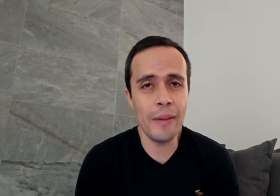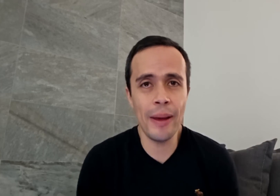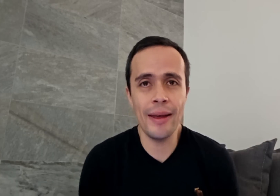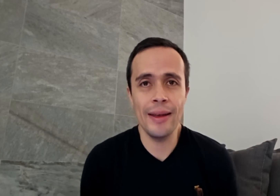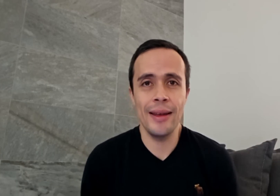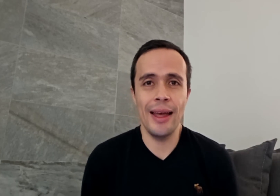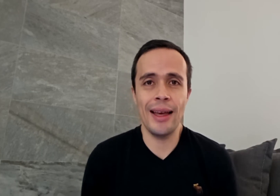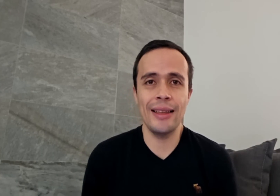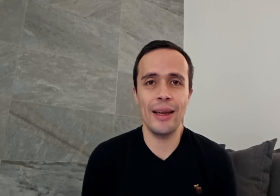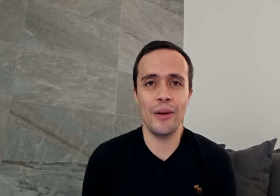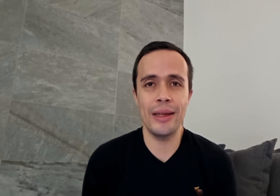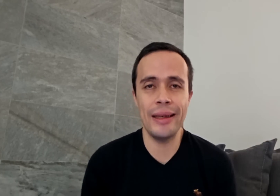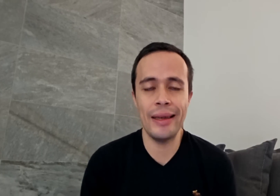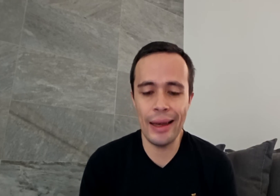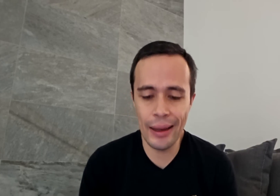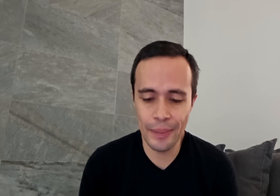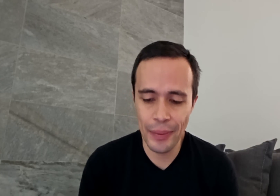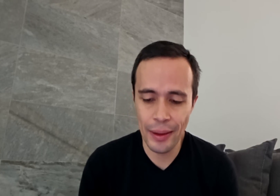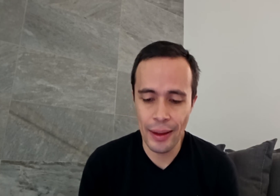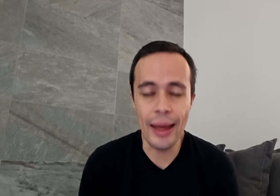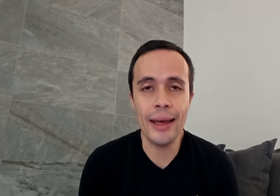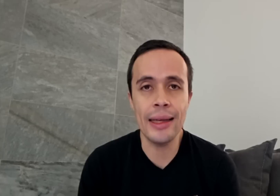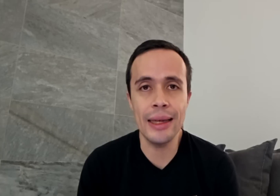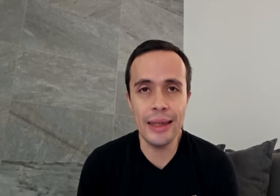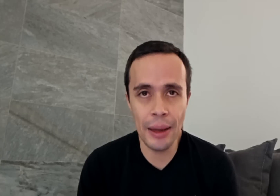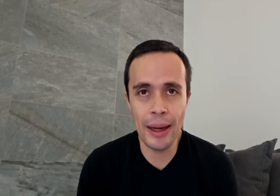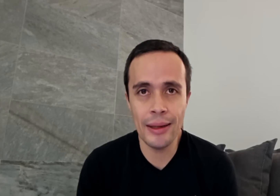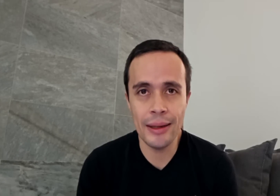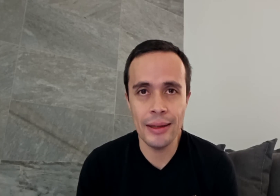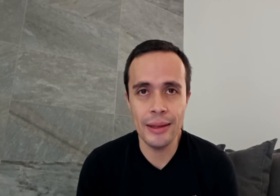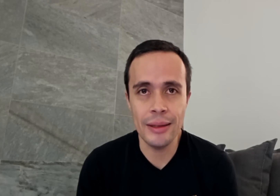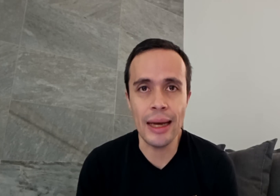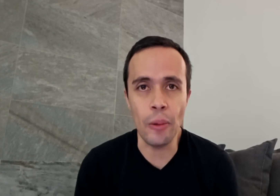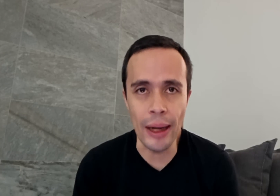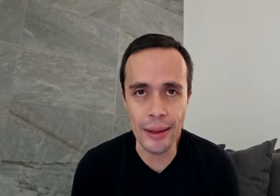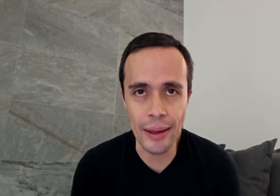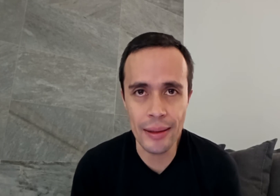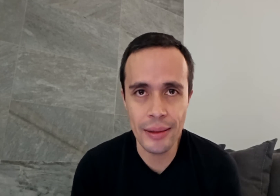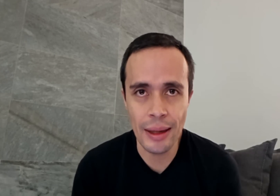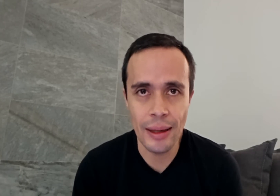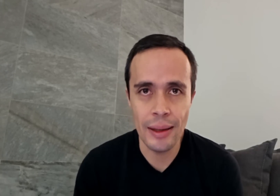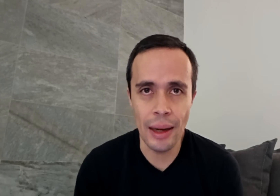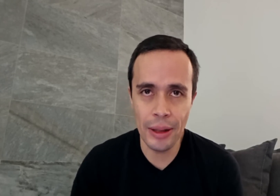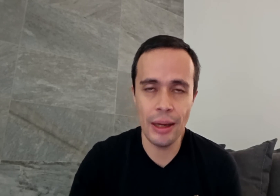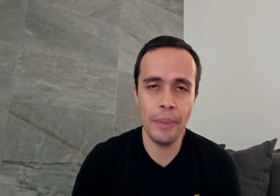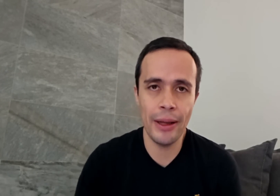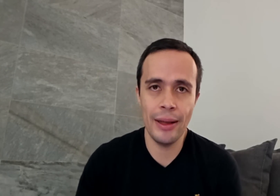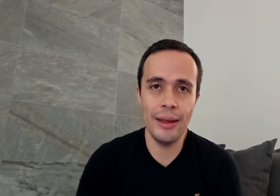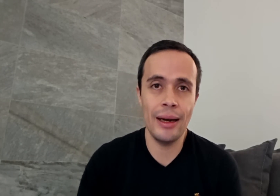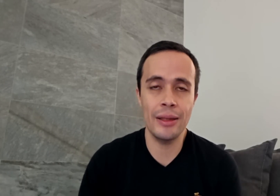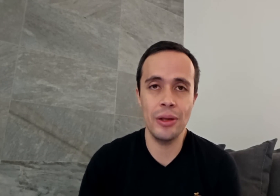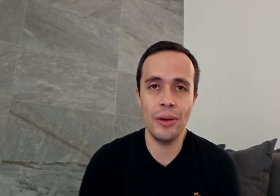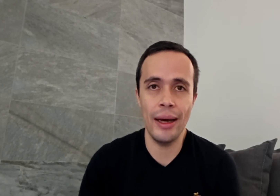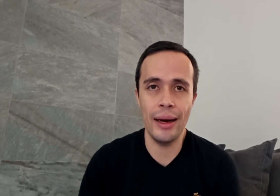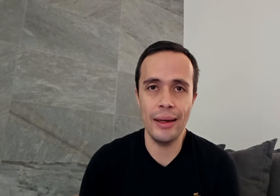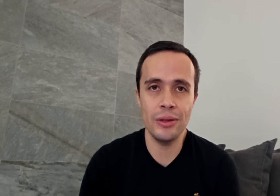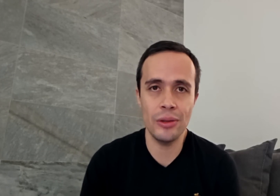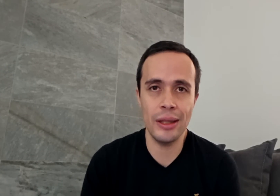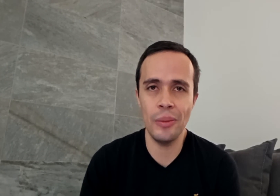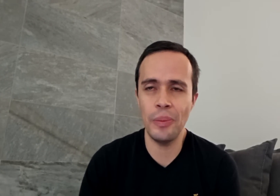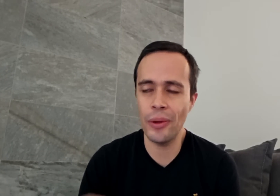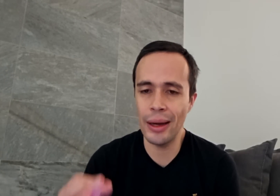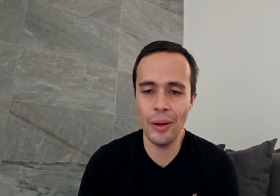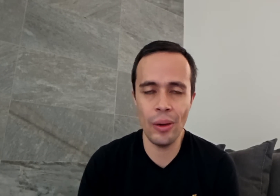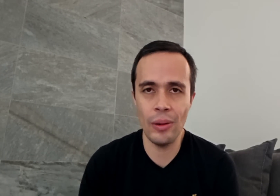con Felipe Calderón. Así que el que se lleva, se aguanta. A ver si aprende la lección